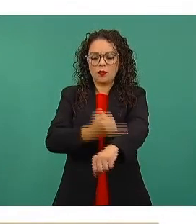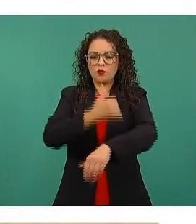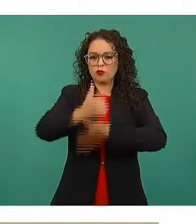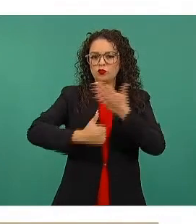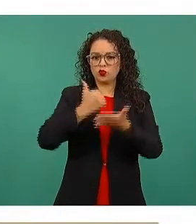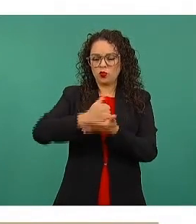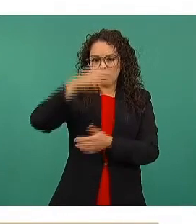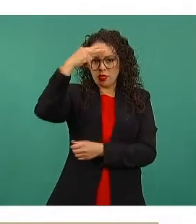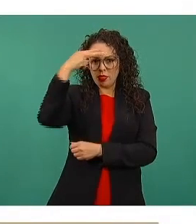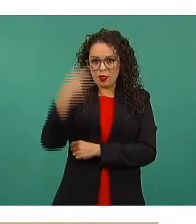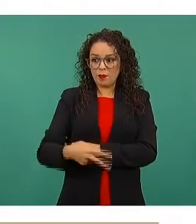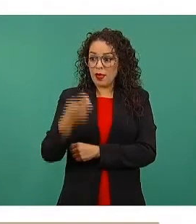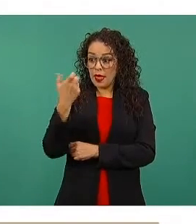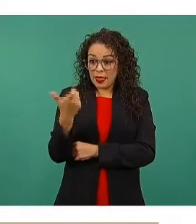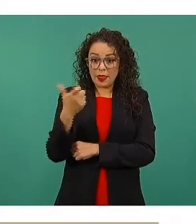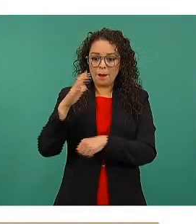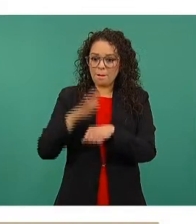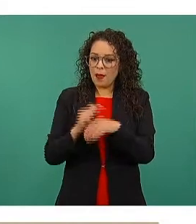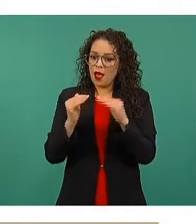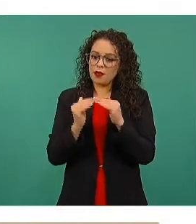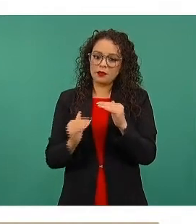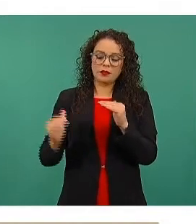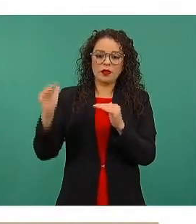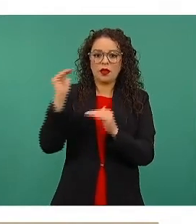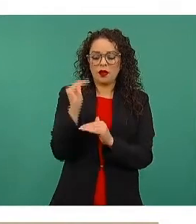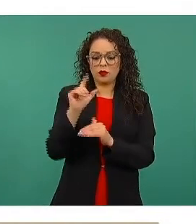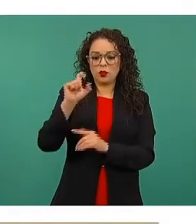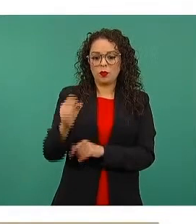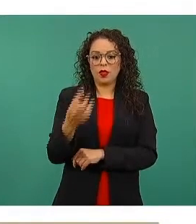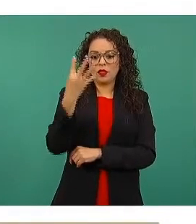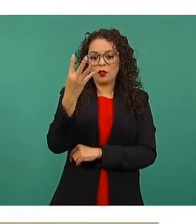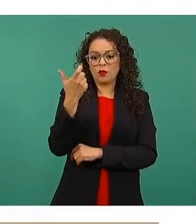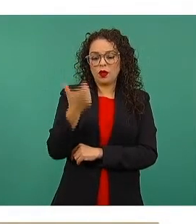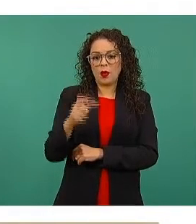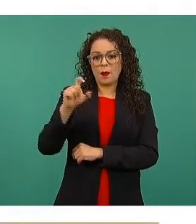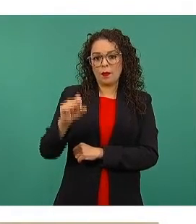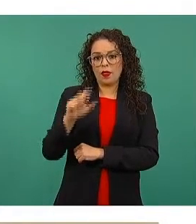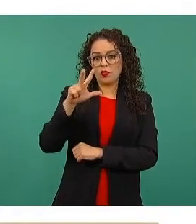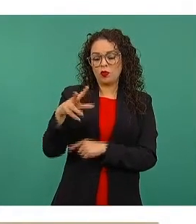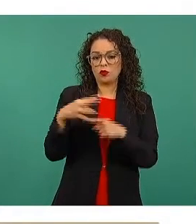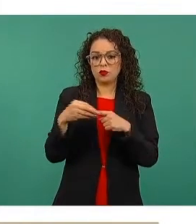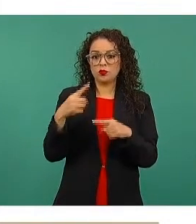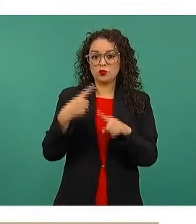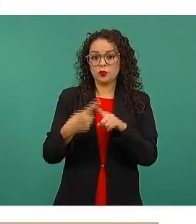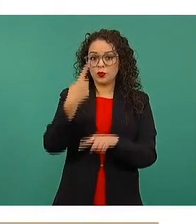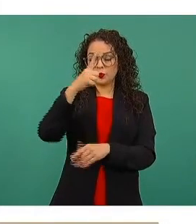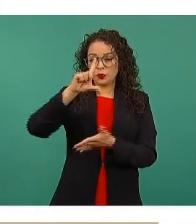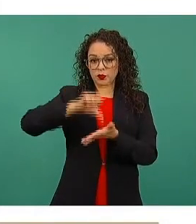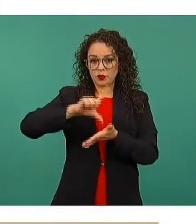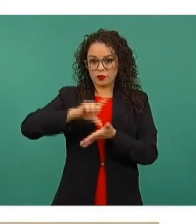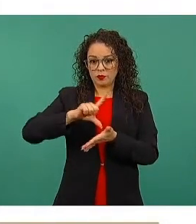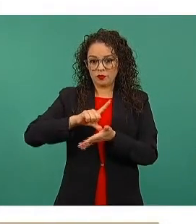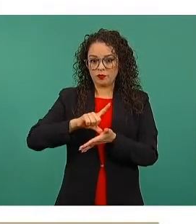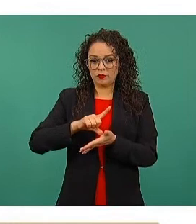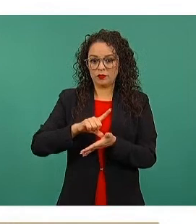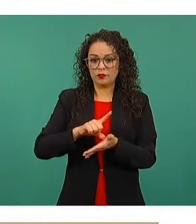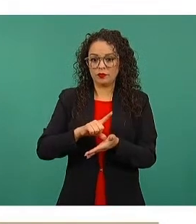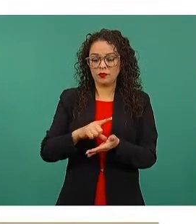México, es el precio más alto, con el margen más alto, 24 pesos con 28 centavos por litro,